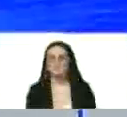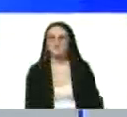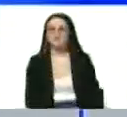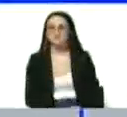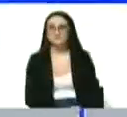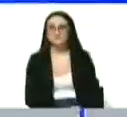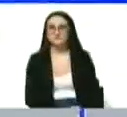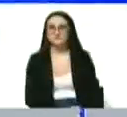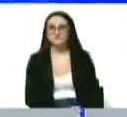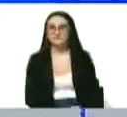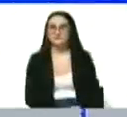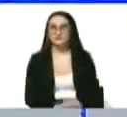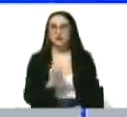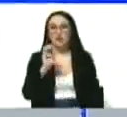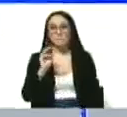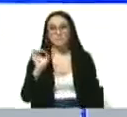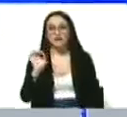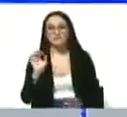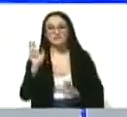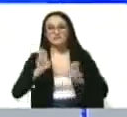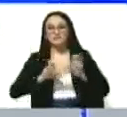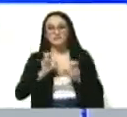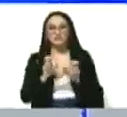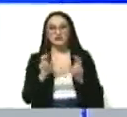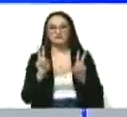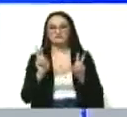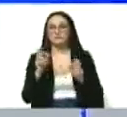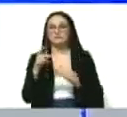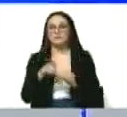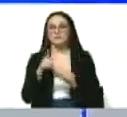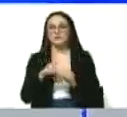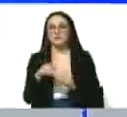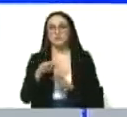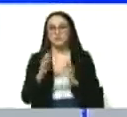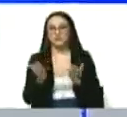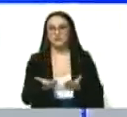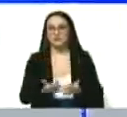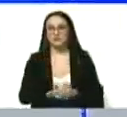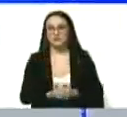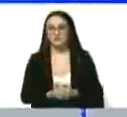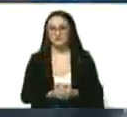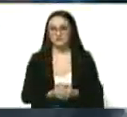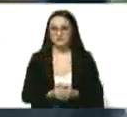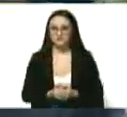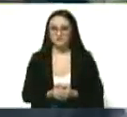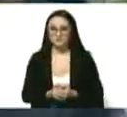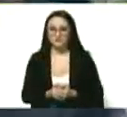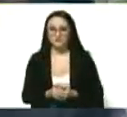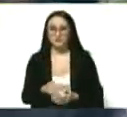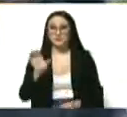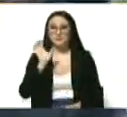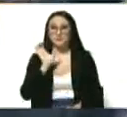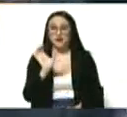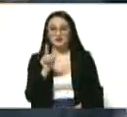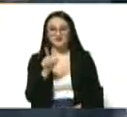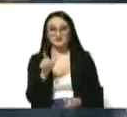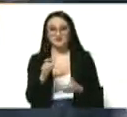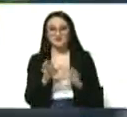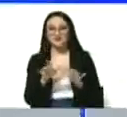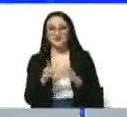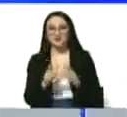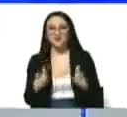ha sido baluarte indiscutible del mercado petrolero mundial, de la cual tanto su país, querido secretario general,